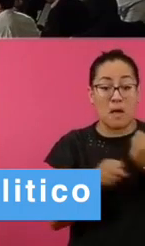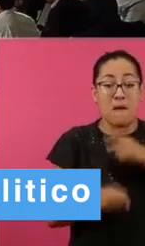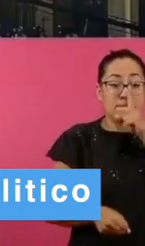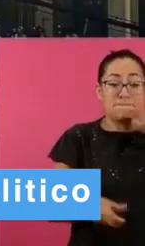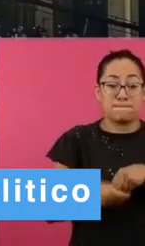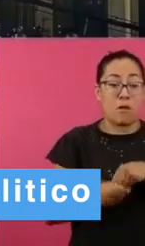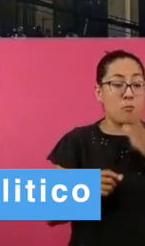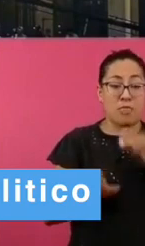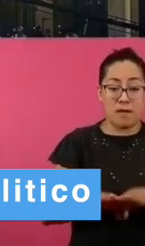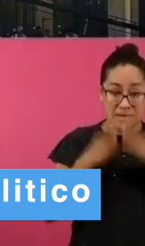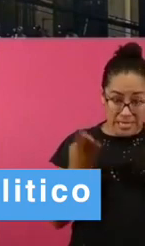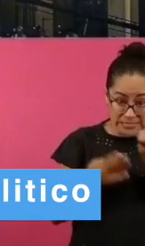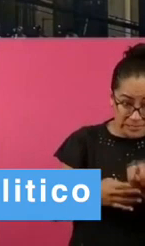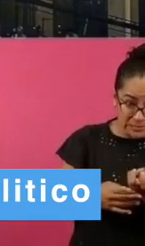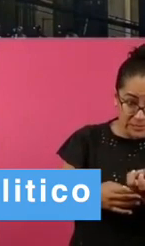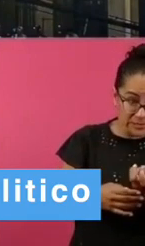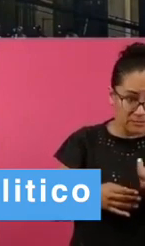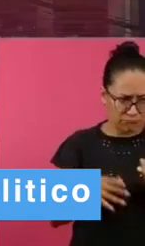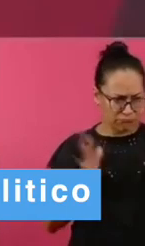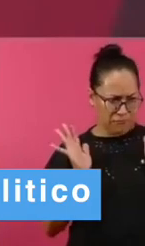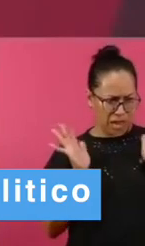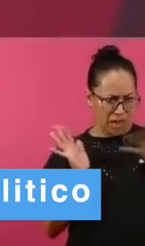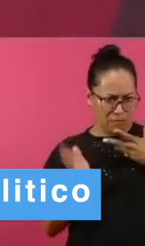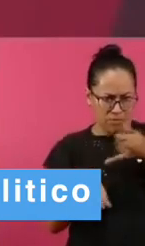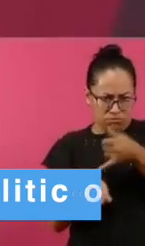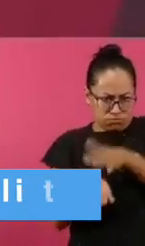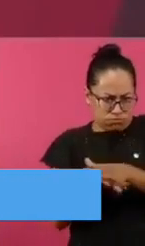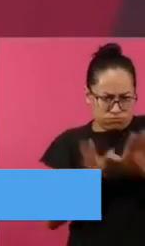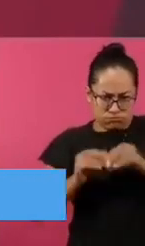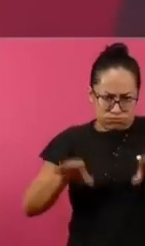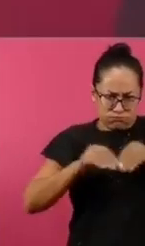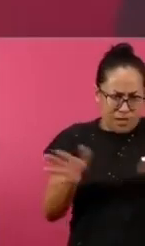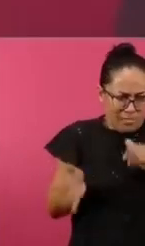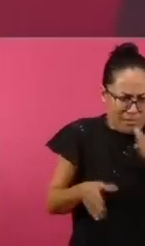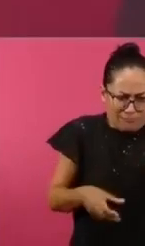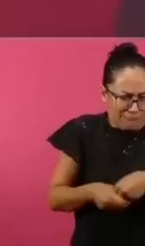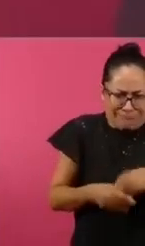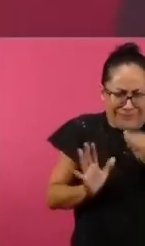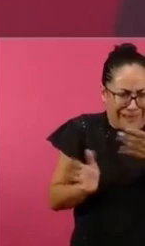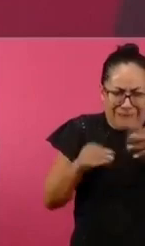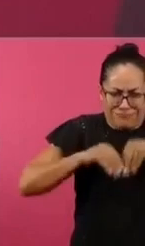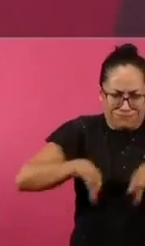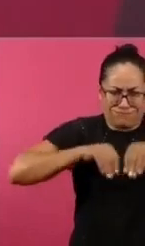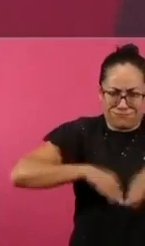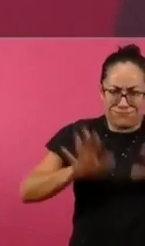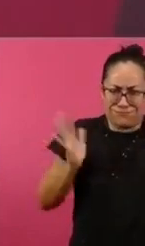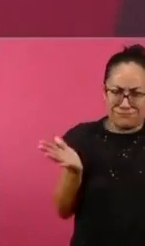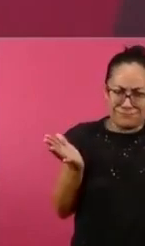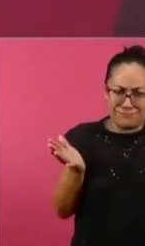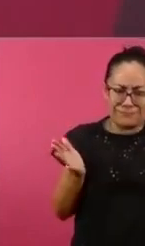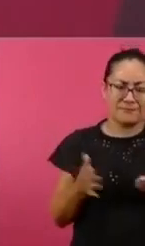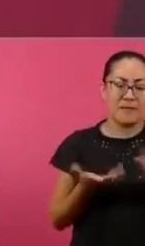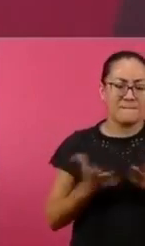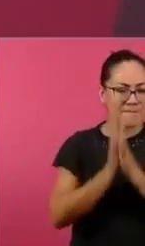A partir del 28 de agosto, fecha de inicio del ciclo escolar 2023-2024, niñas, niños y adolescentes